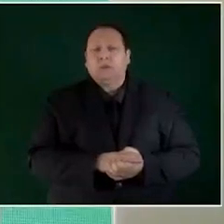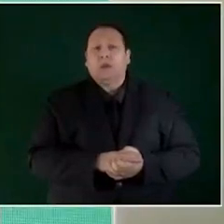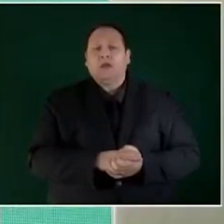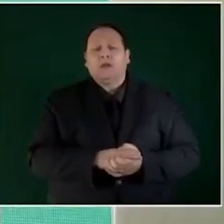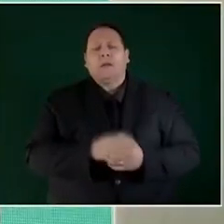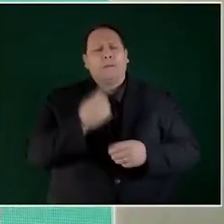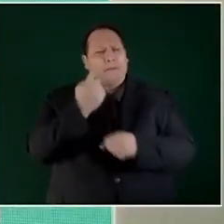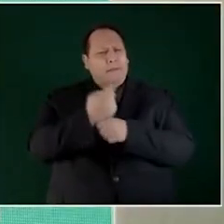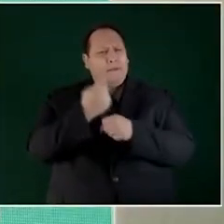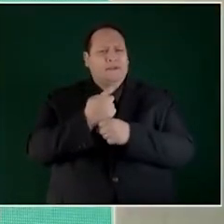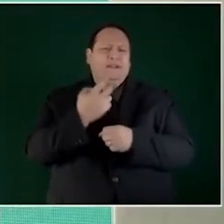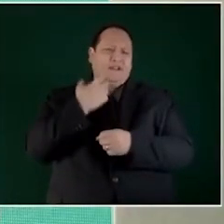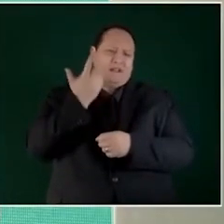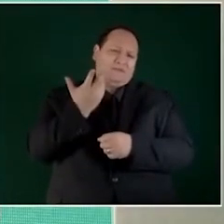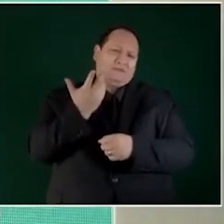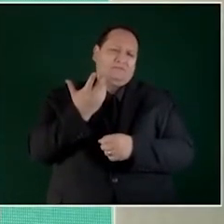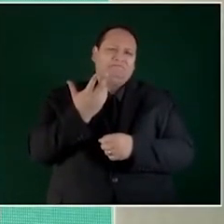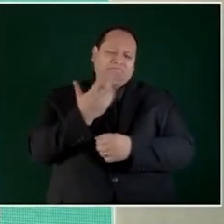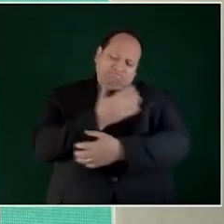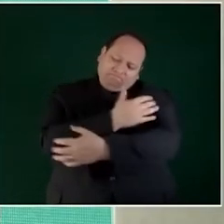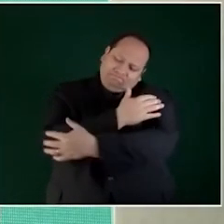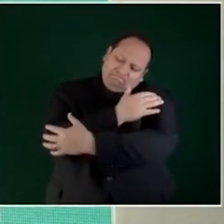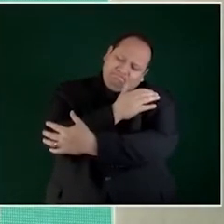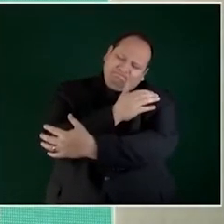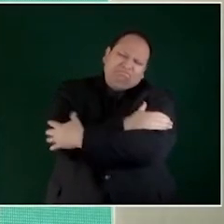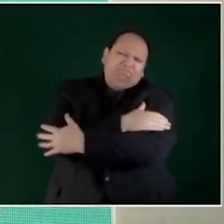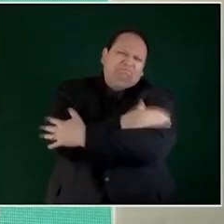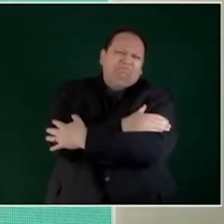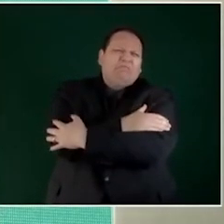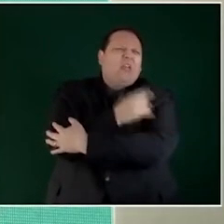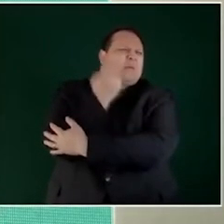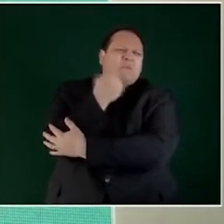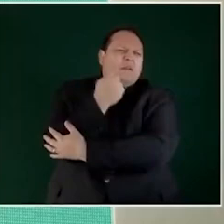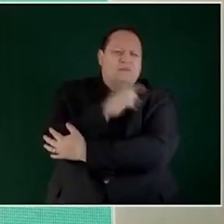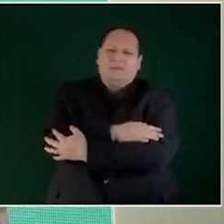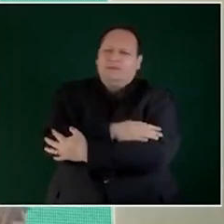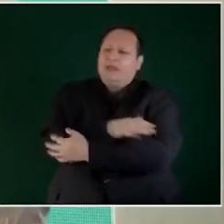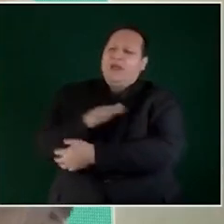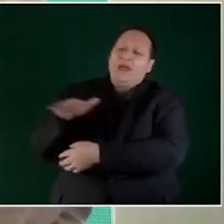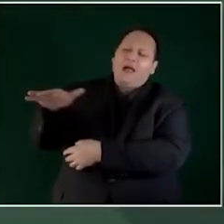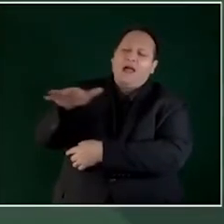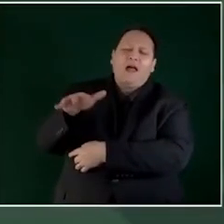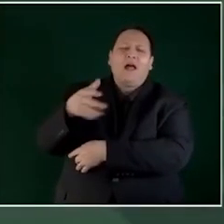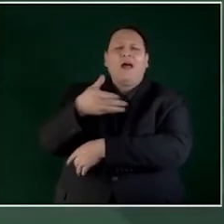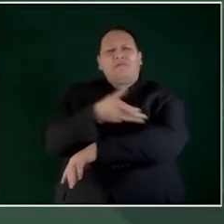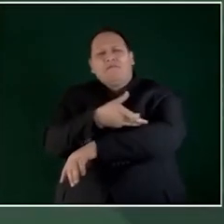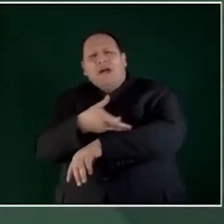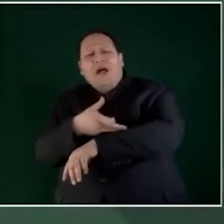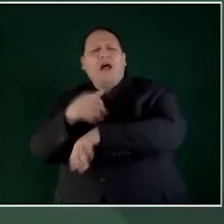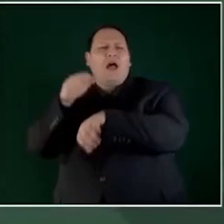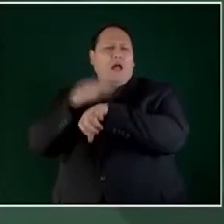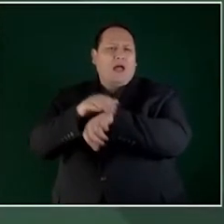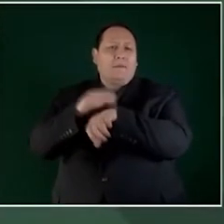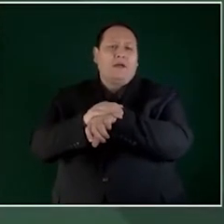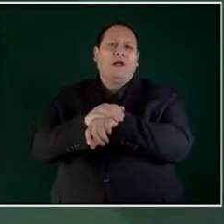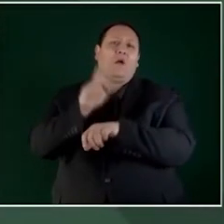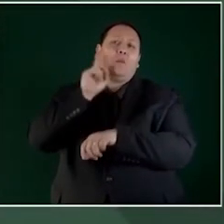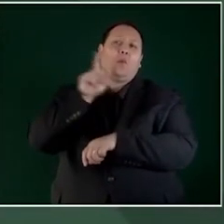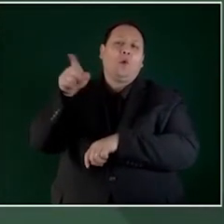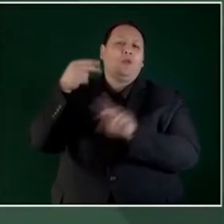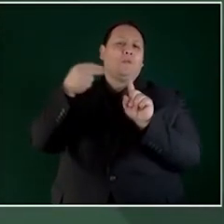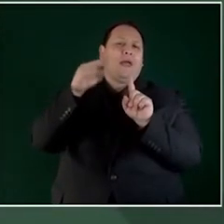mandar un abrazo a los familiares, a los amigos de Carmen